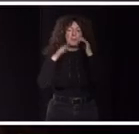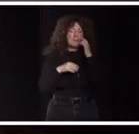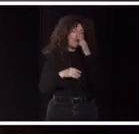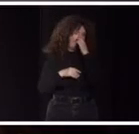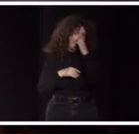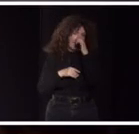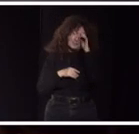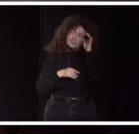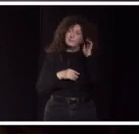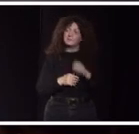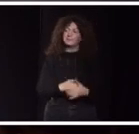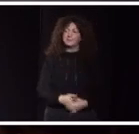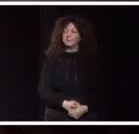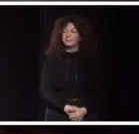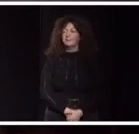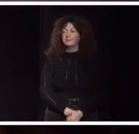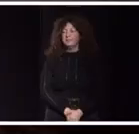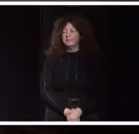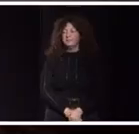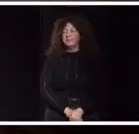mirad,